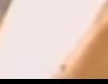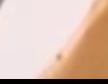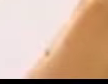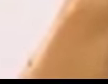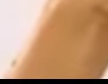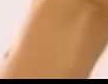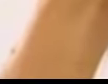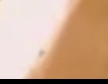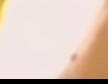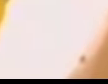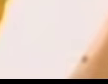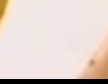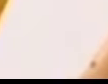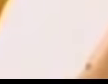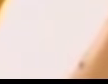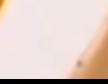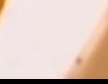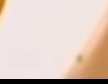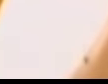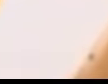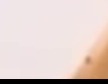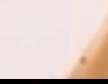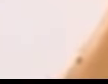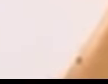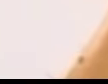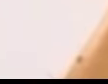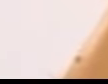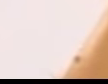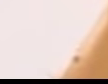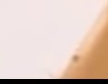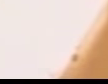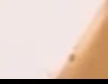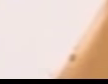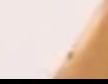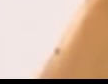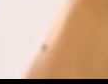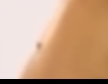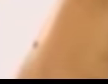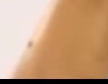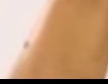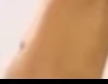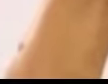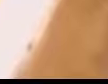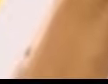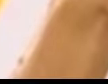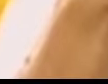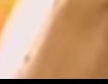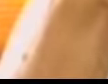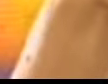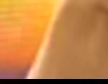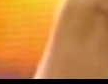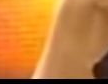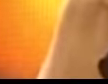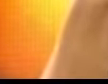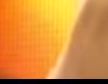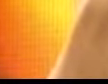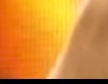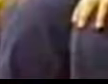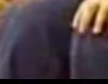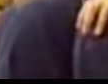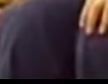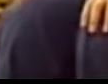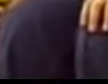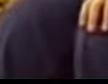quedado hasta el final. Del enlace, siempre se va antes del no, enlace. No, pues es que está en primera fila, no puede ir. No, no, es porque está lloviendo que no se porque fue. Porque si estuviera en segunda... Es